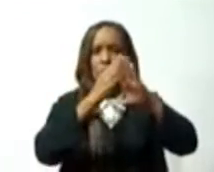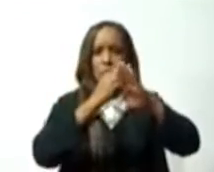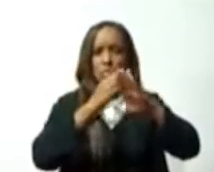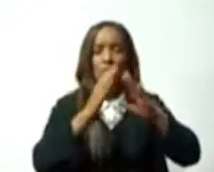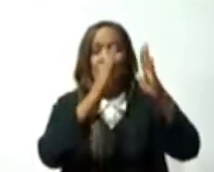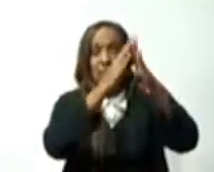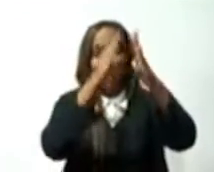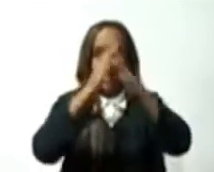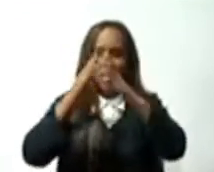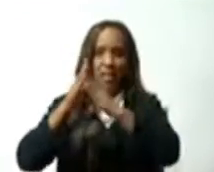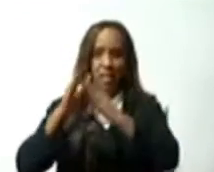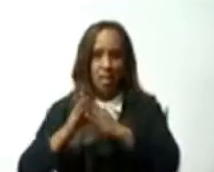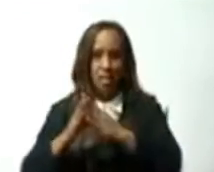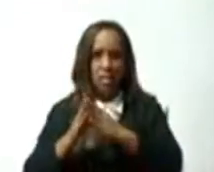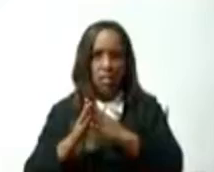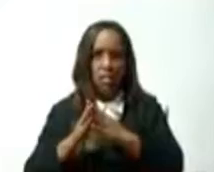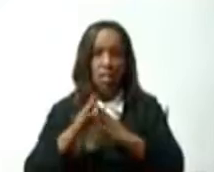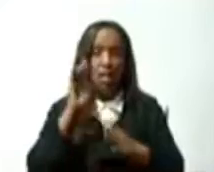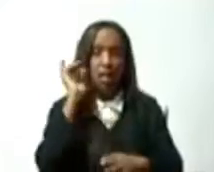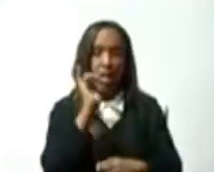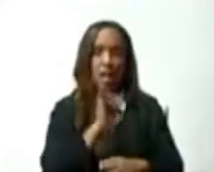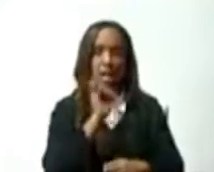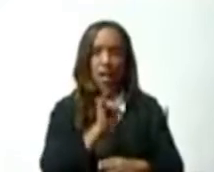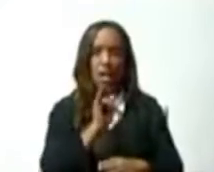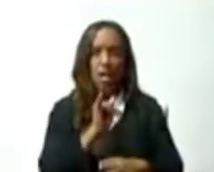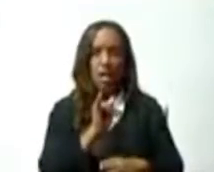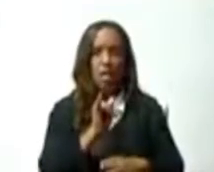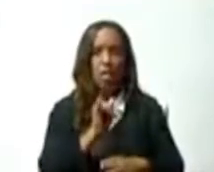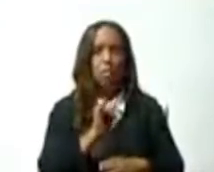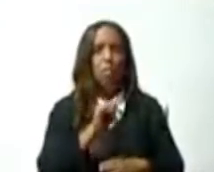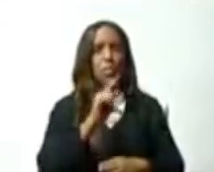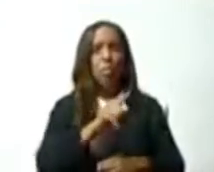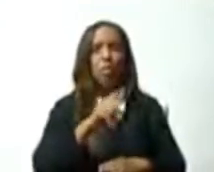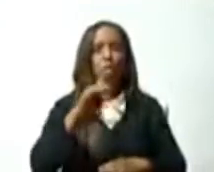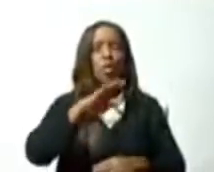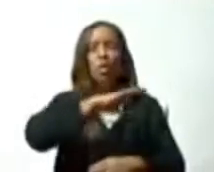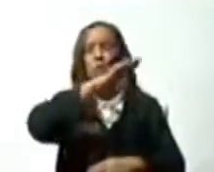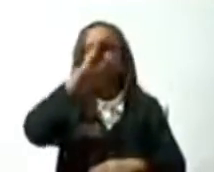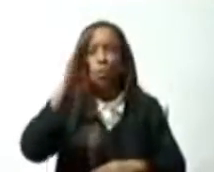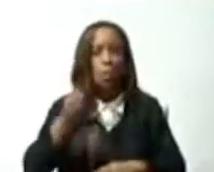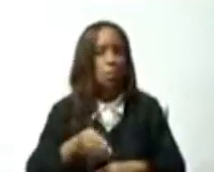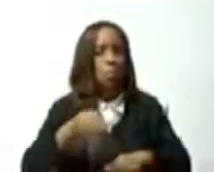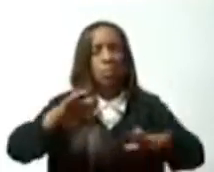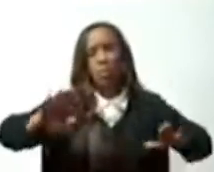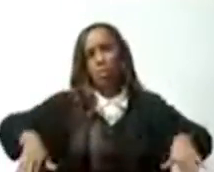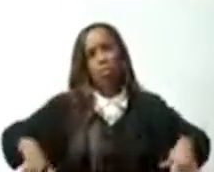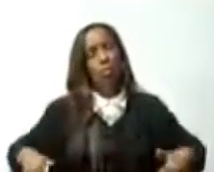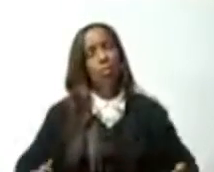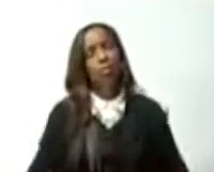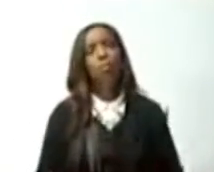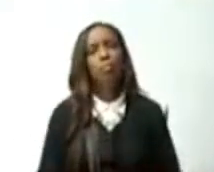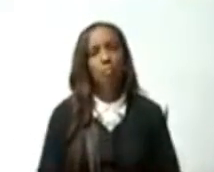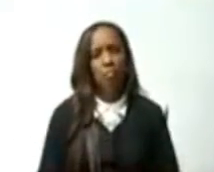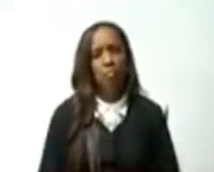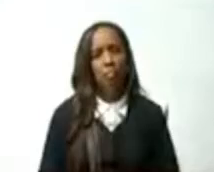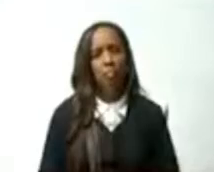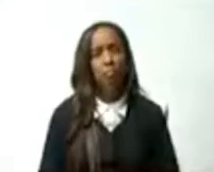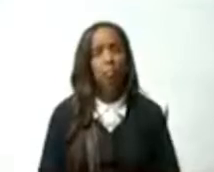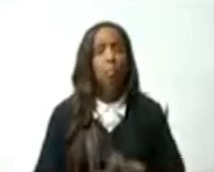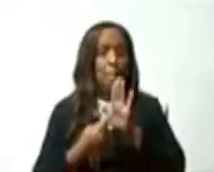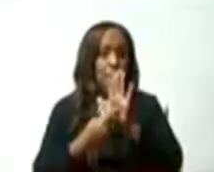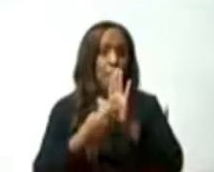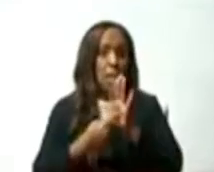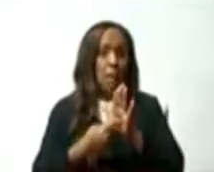un proyecto habitacional. Es la realidad. Se han hecho 2 o 3 proyectos por los huracanes. Villa Hortensia se